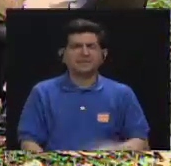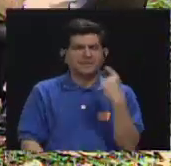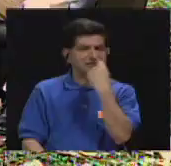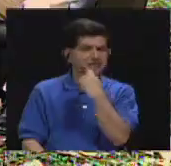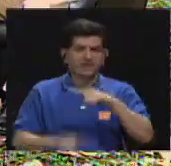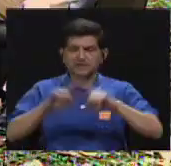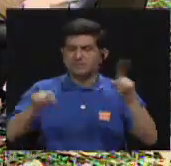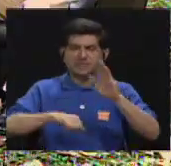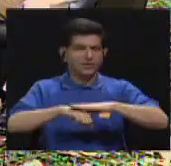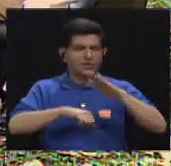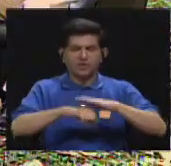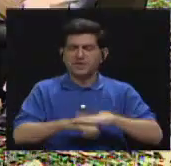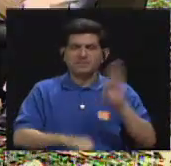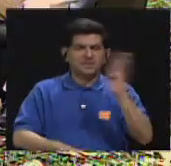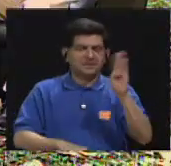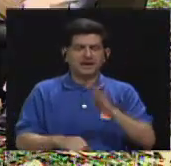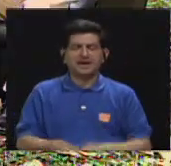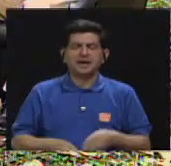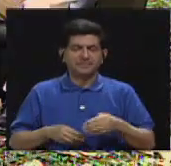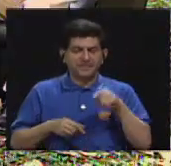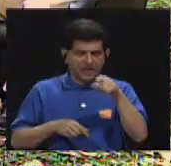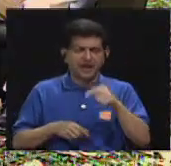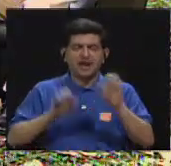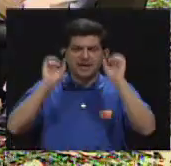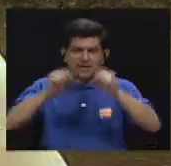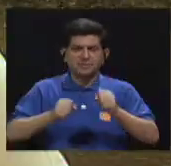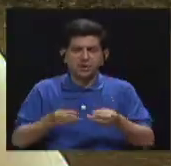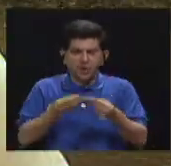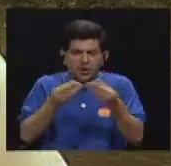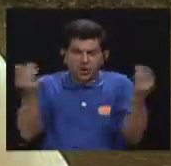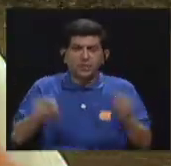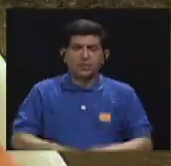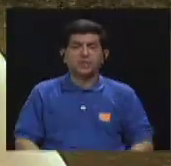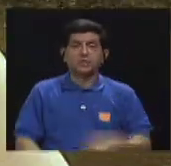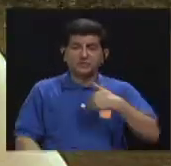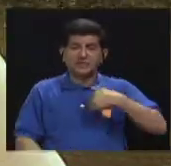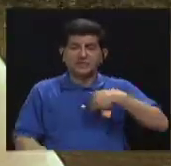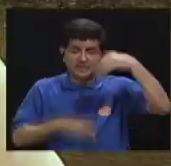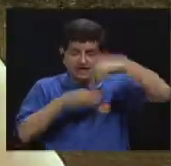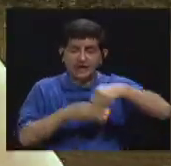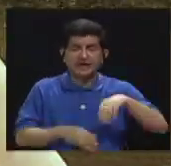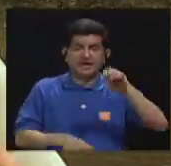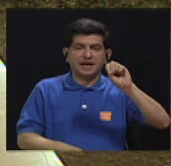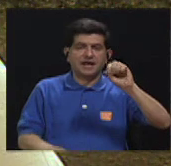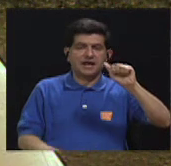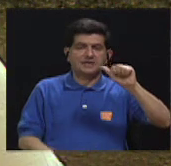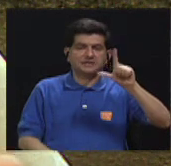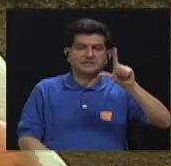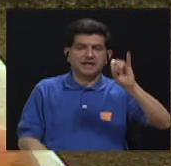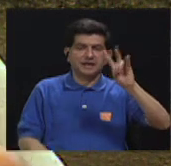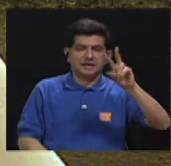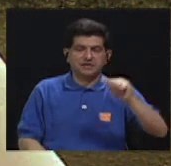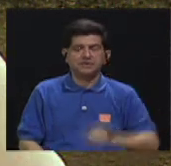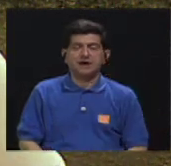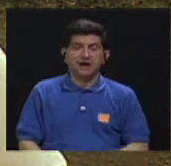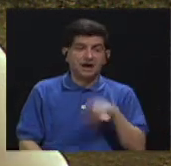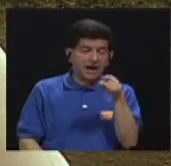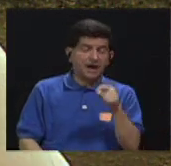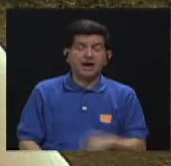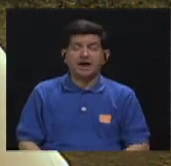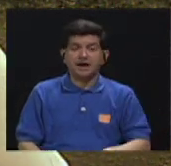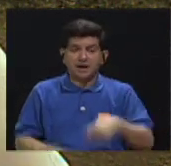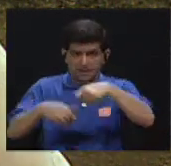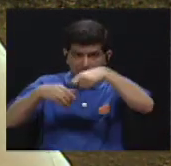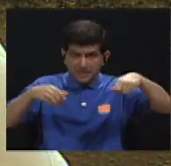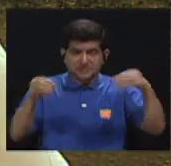puedan reproducir. La arginina está en la saliva, pero en muy pocas cantidades. Entonces las pastas dentales, por ejemplo, que tienen este producto, lo que hacen es darle